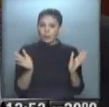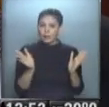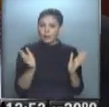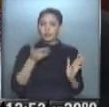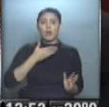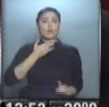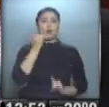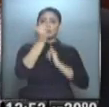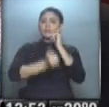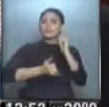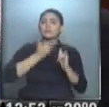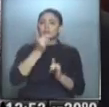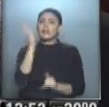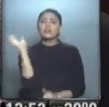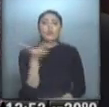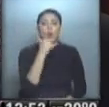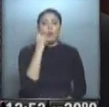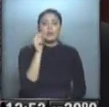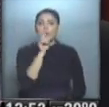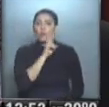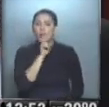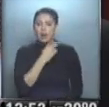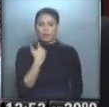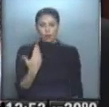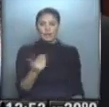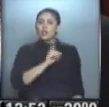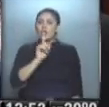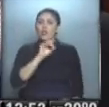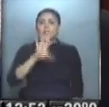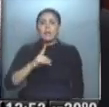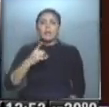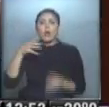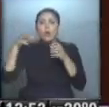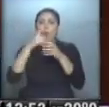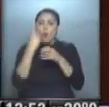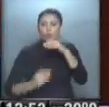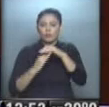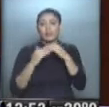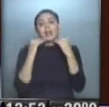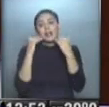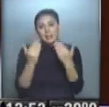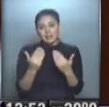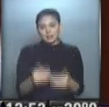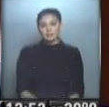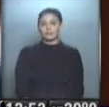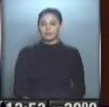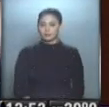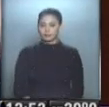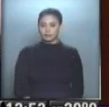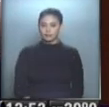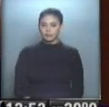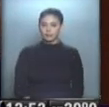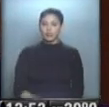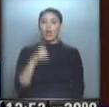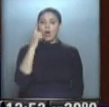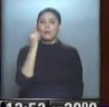uso de la palabra, sea por todos y por todas, y no porque tiene el monopolio del dinero. Gracias. ¿De qué